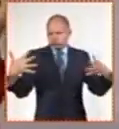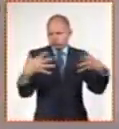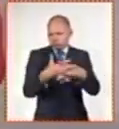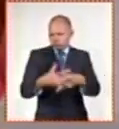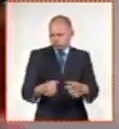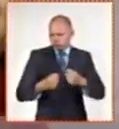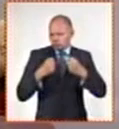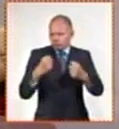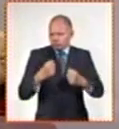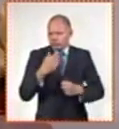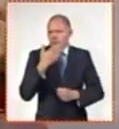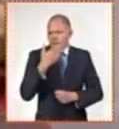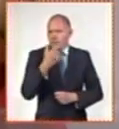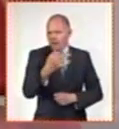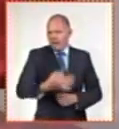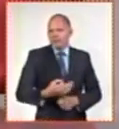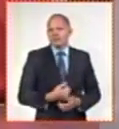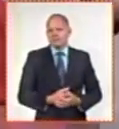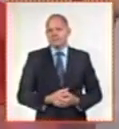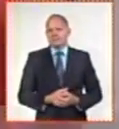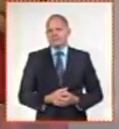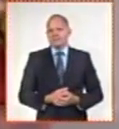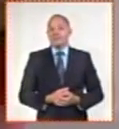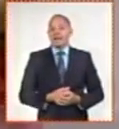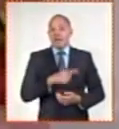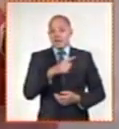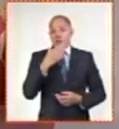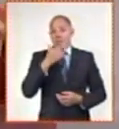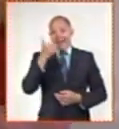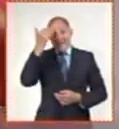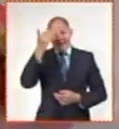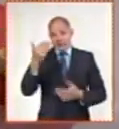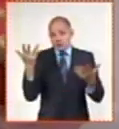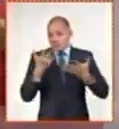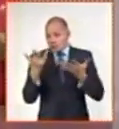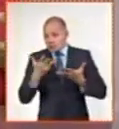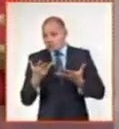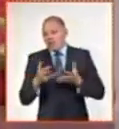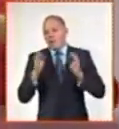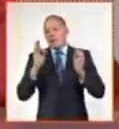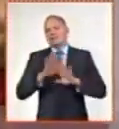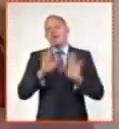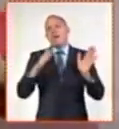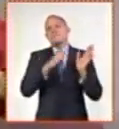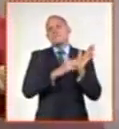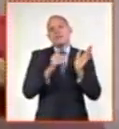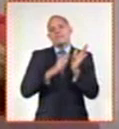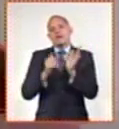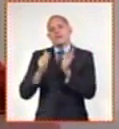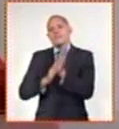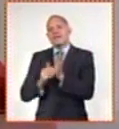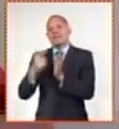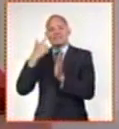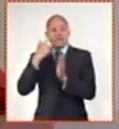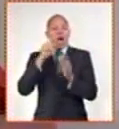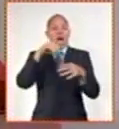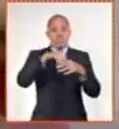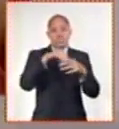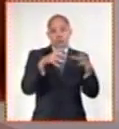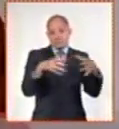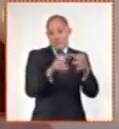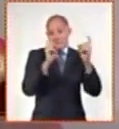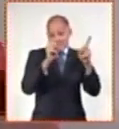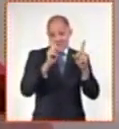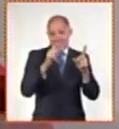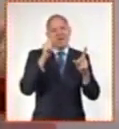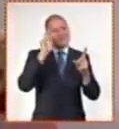este tiempo que venía, reitero, de heredar meses de desencuentros dentro del